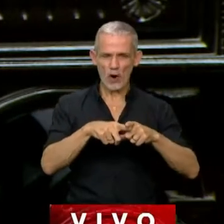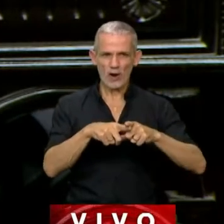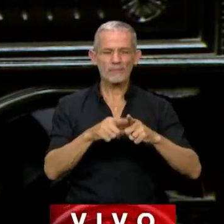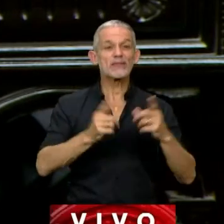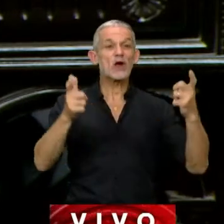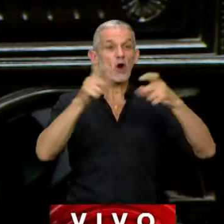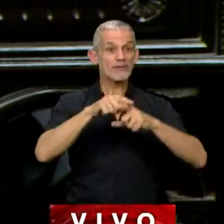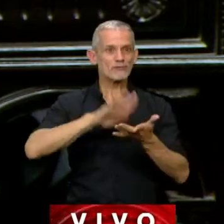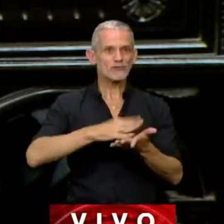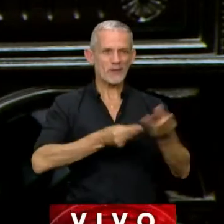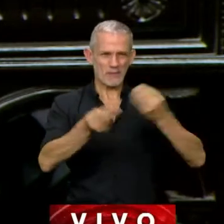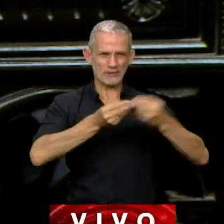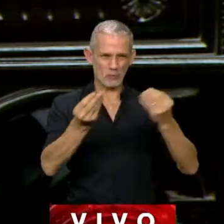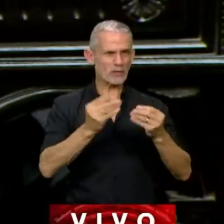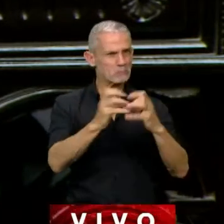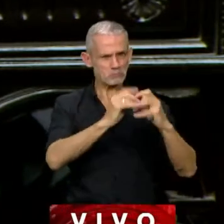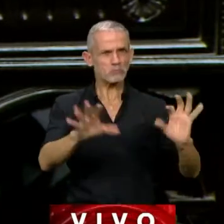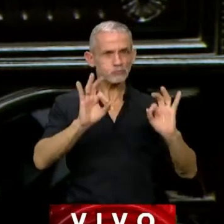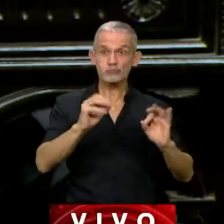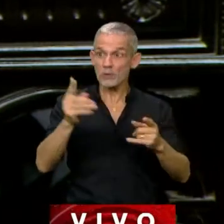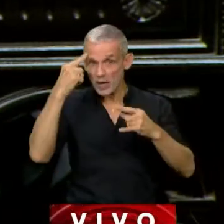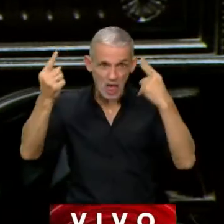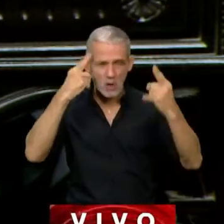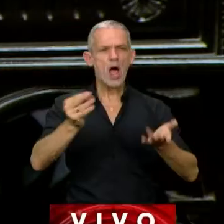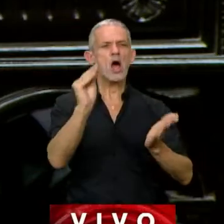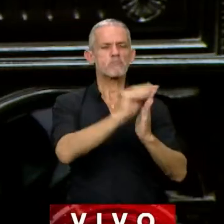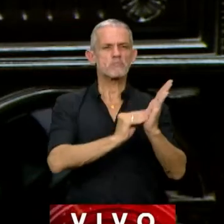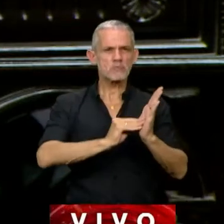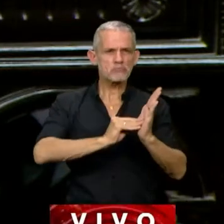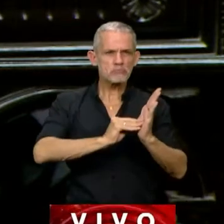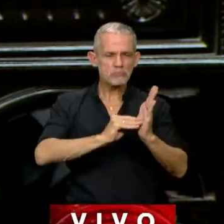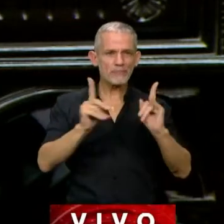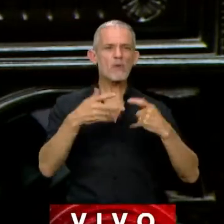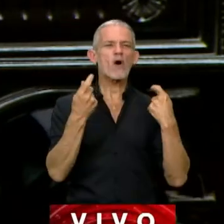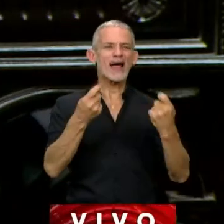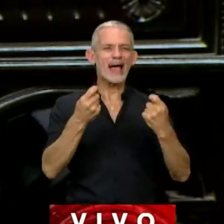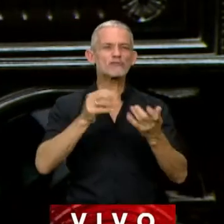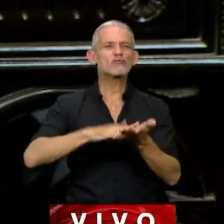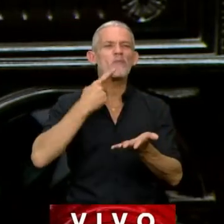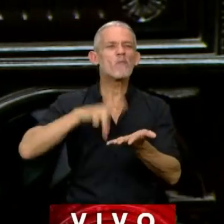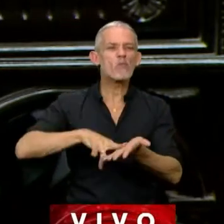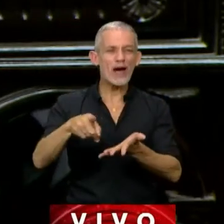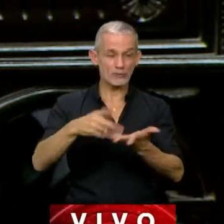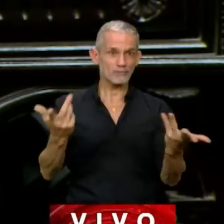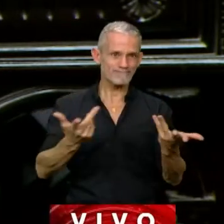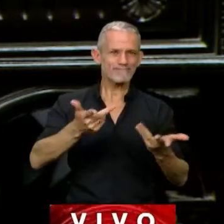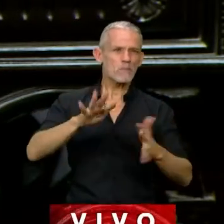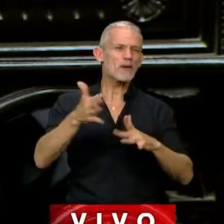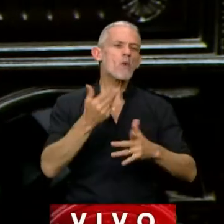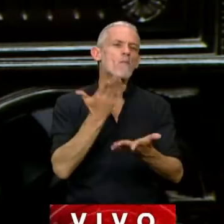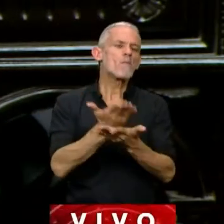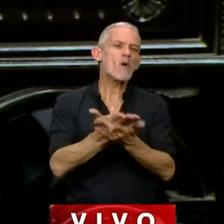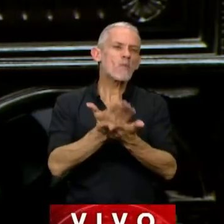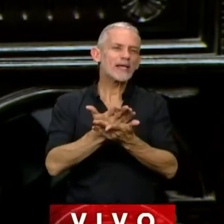de la Comisión de Presupuesto y allí en el análisis de los llamados gastos tributarios y alrededor de la